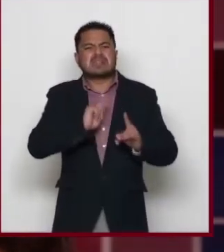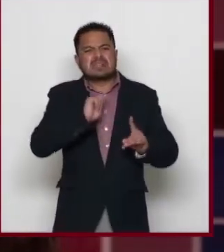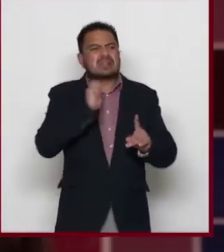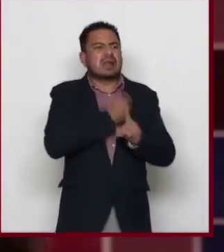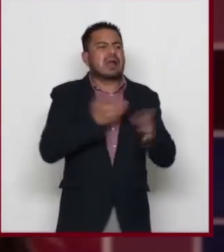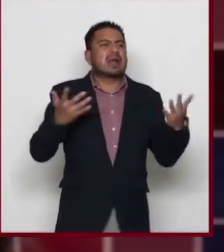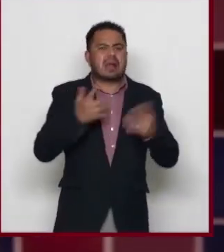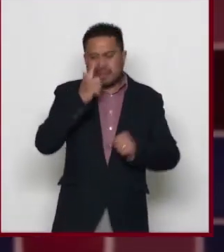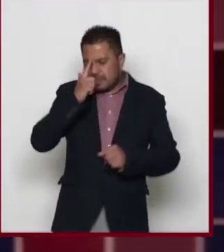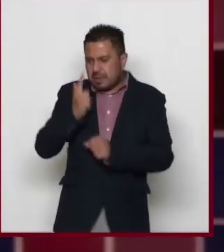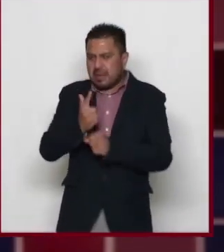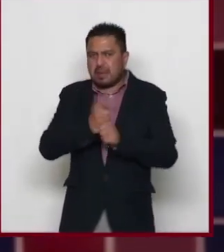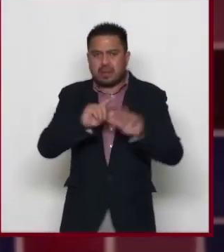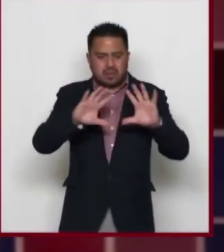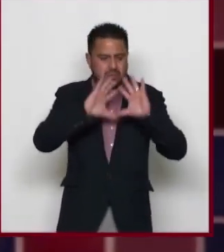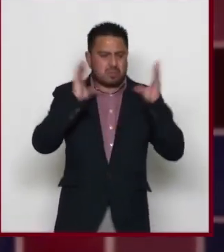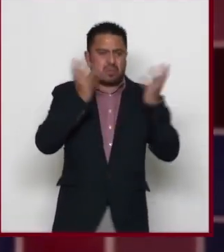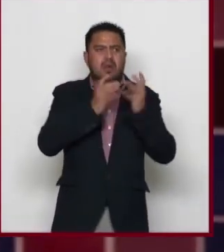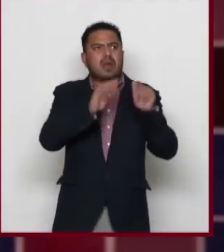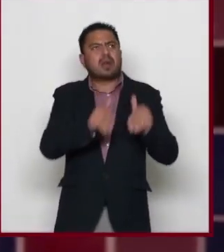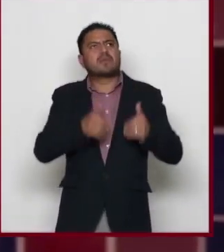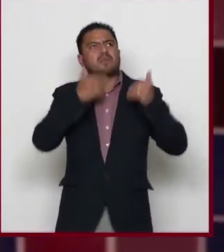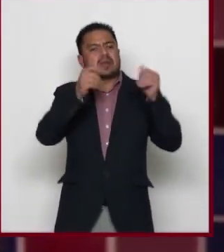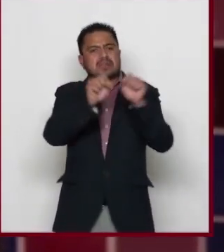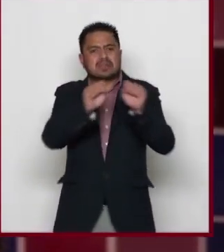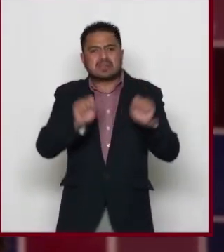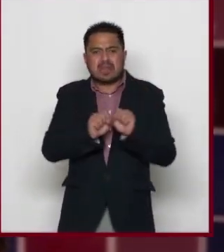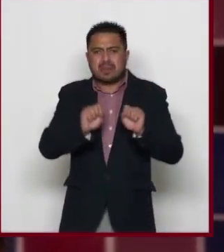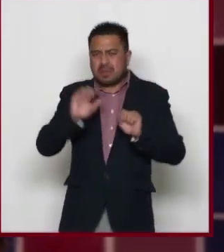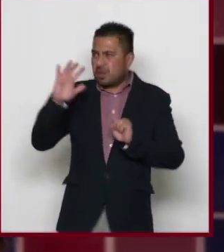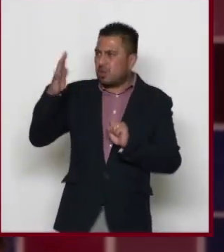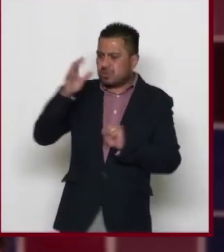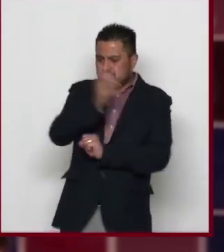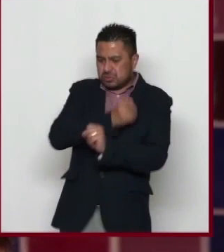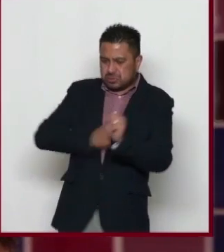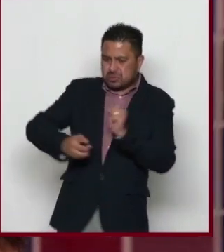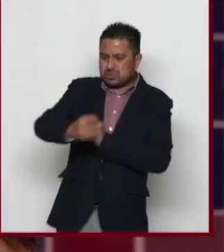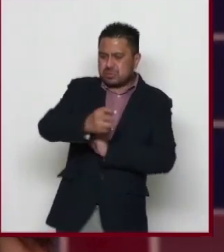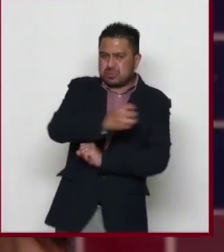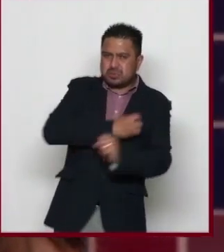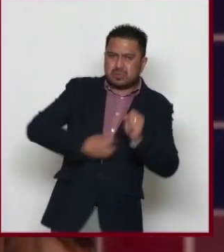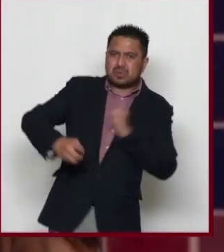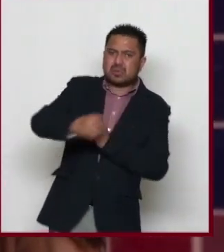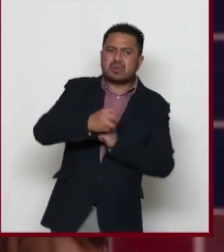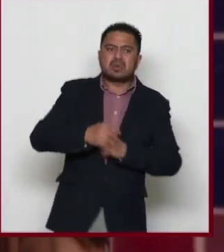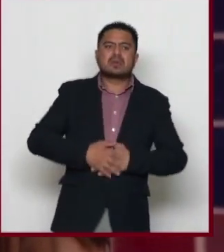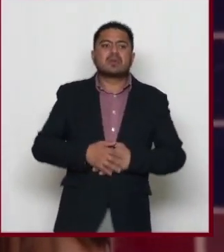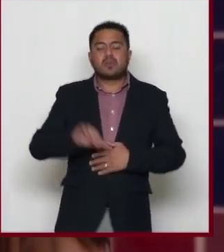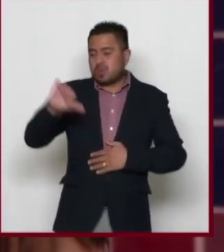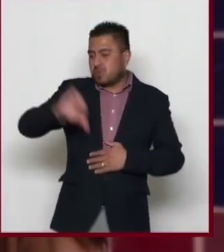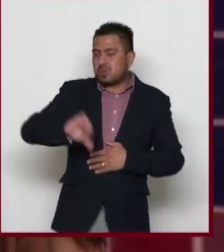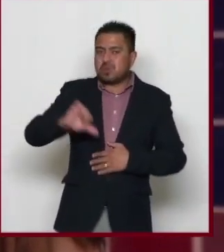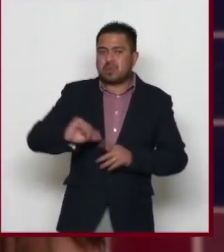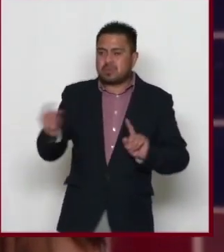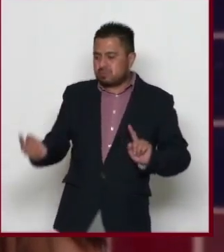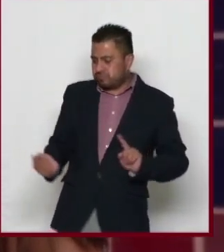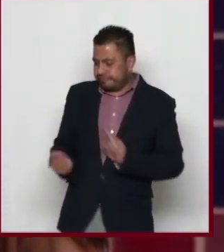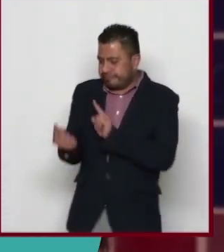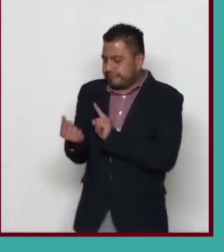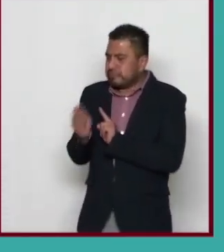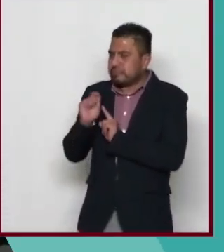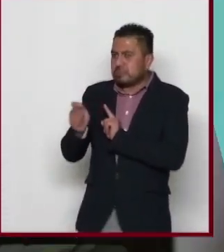mente. Nuestra siguiente invitada nos contará lo que hace para encontrar planetas fuera del sistema solar. Vamos con